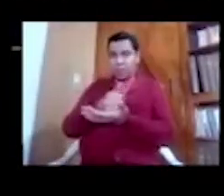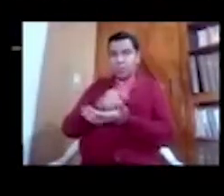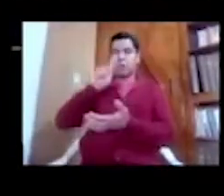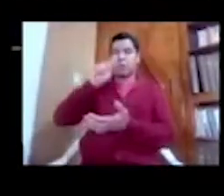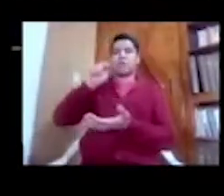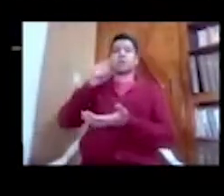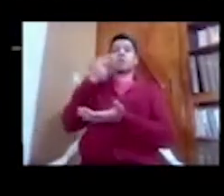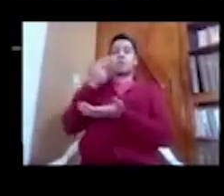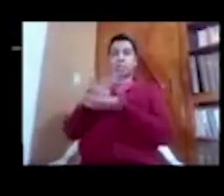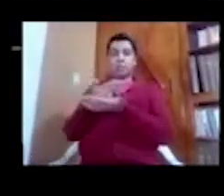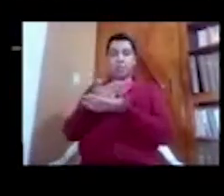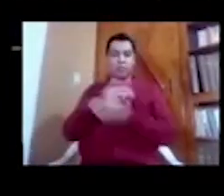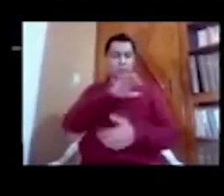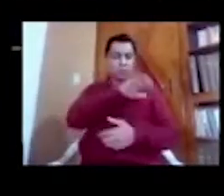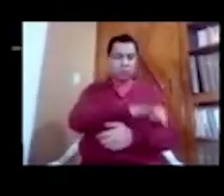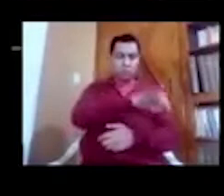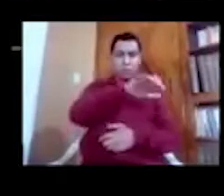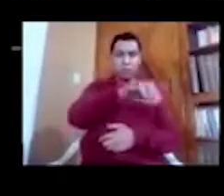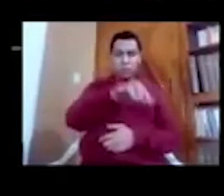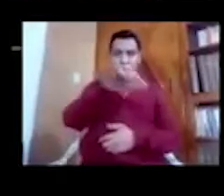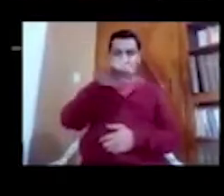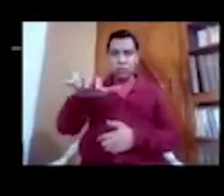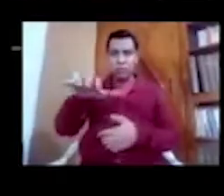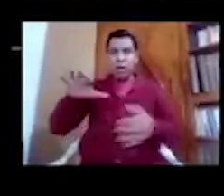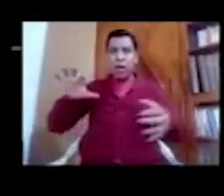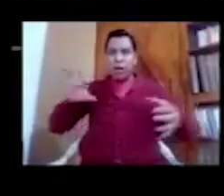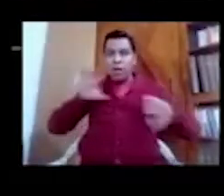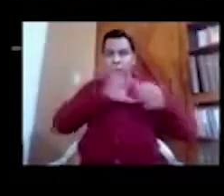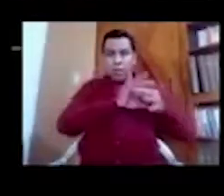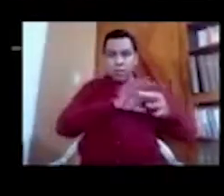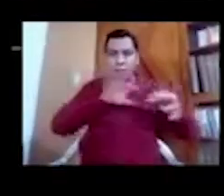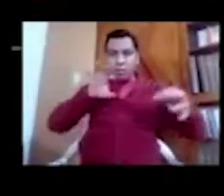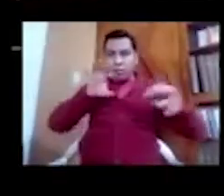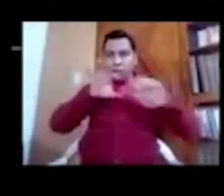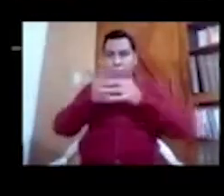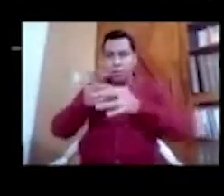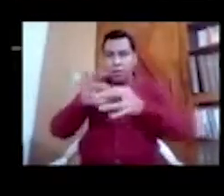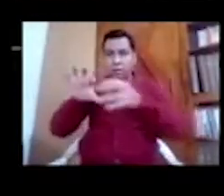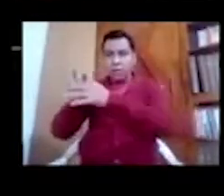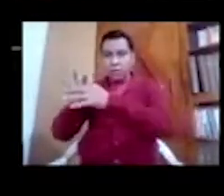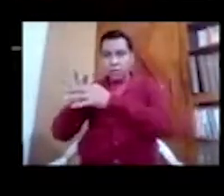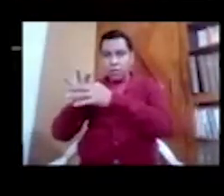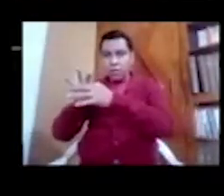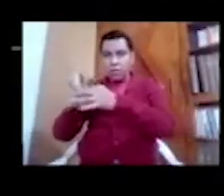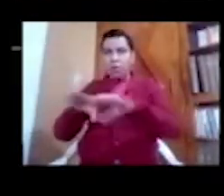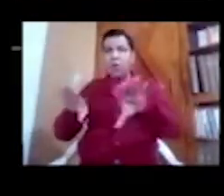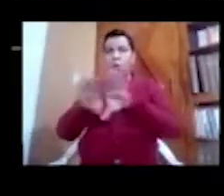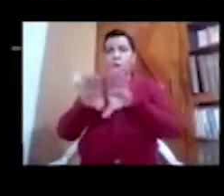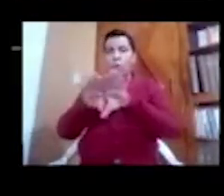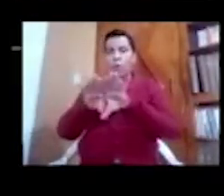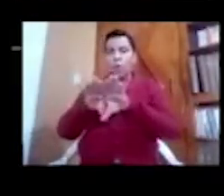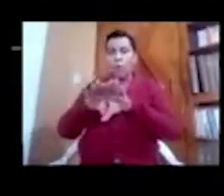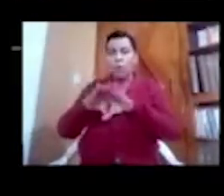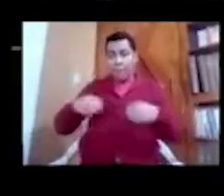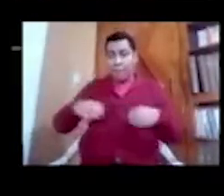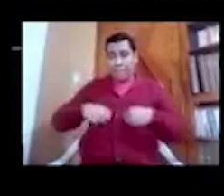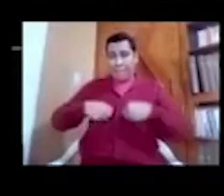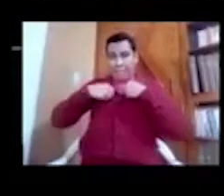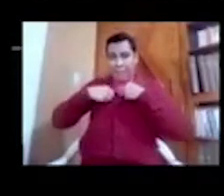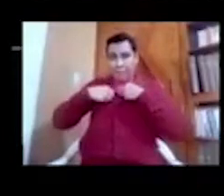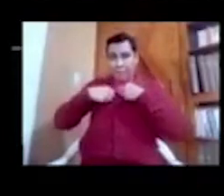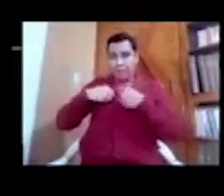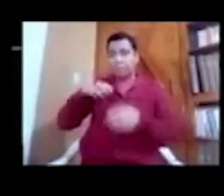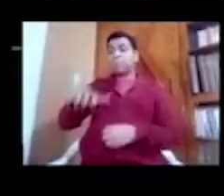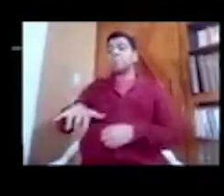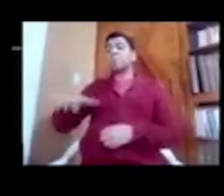Colua Mexica, toma tres partes, dividen en seis partes los tributos que reciben de todas